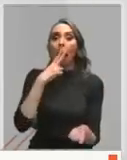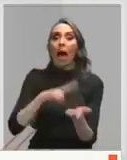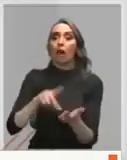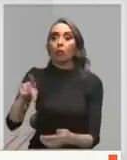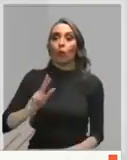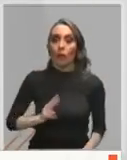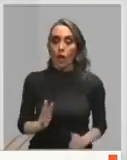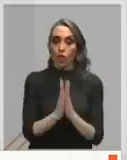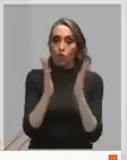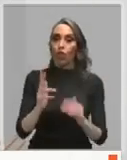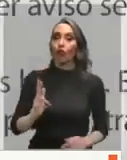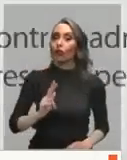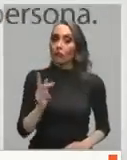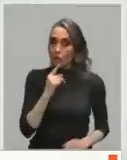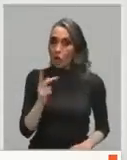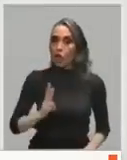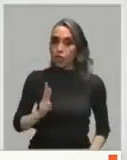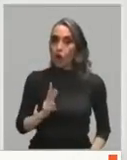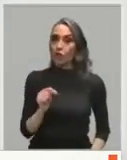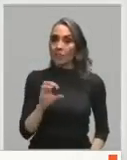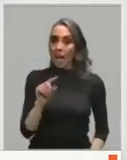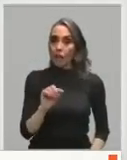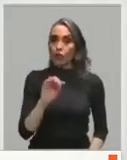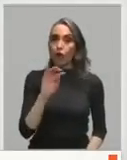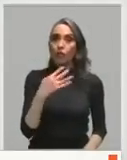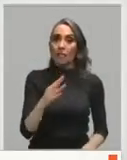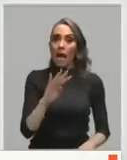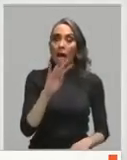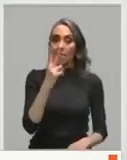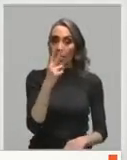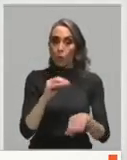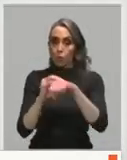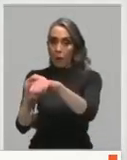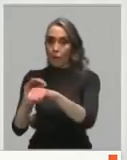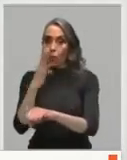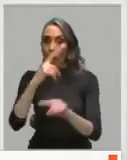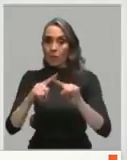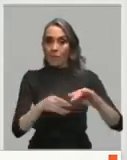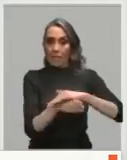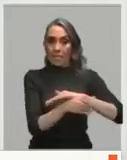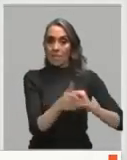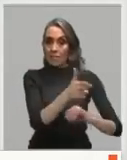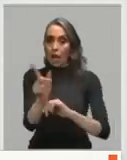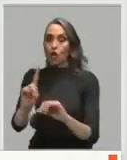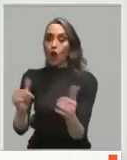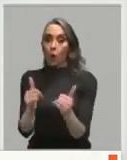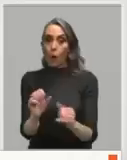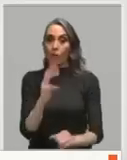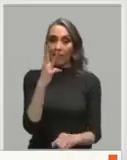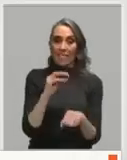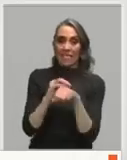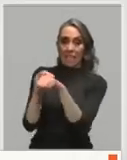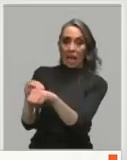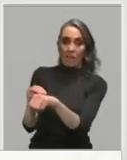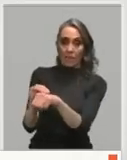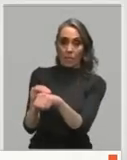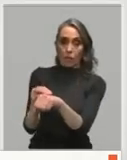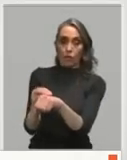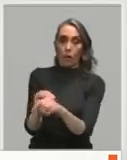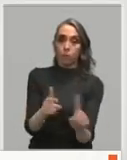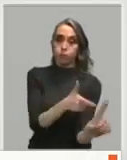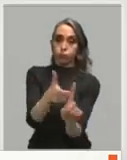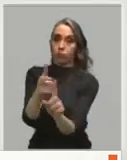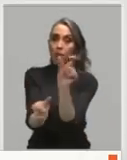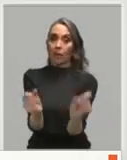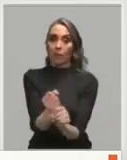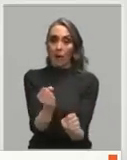Don Santos, con este segundo aviso y cuarta entrada a su negocio, ya le queda claro que no es juego. Ya el tercer aviso será contra trabajadores.